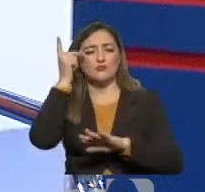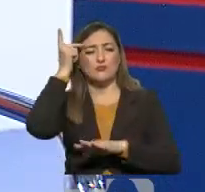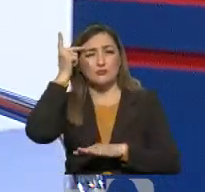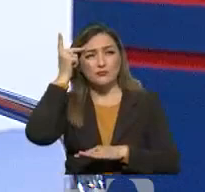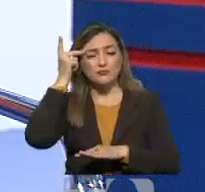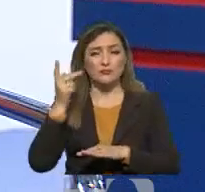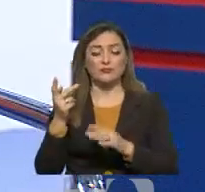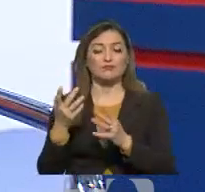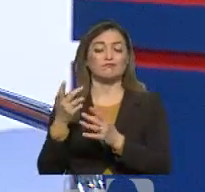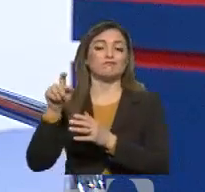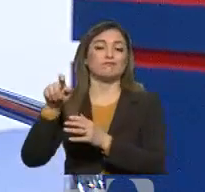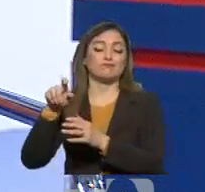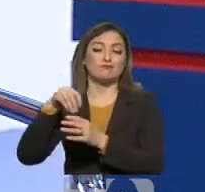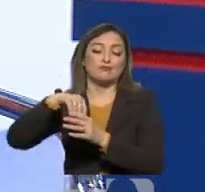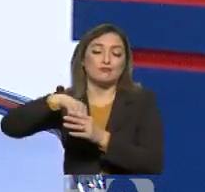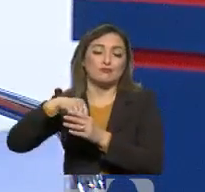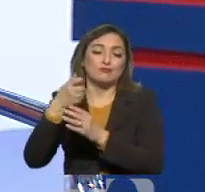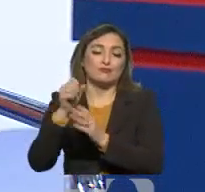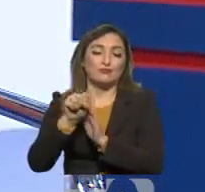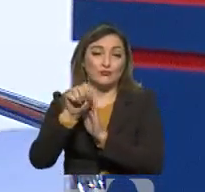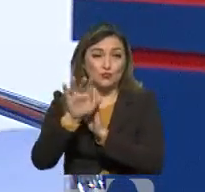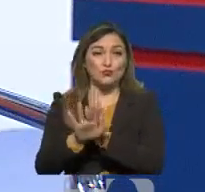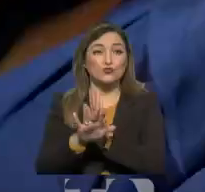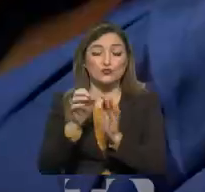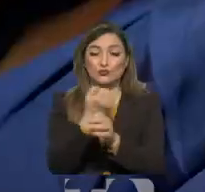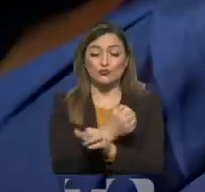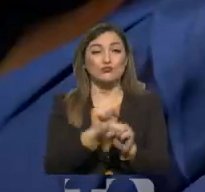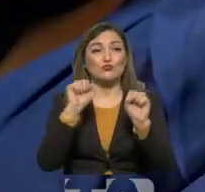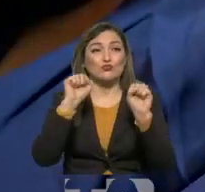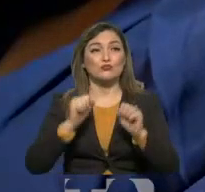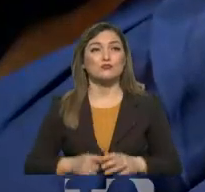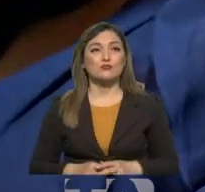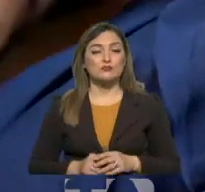cifra millonaria. Por ello, acuden a sus manos solidarias.